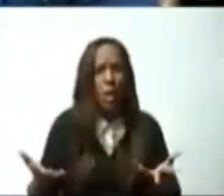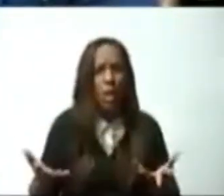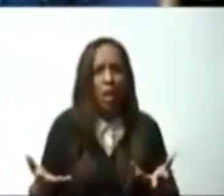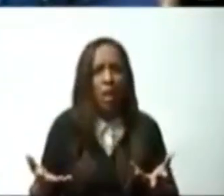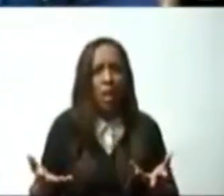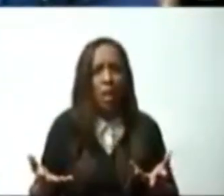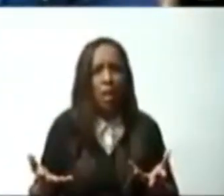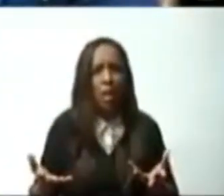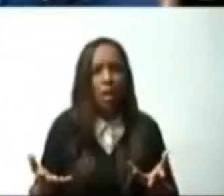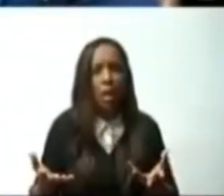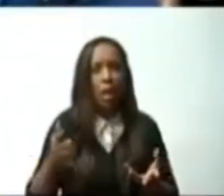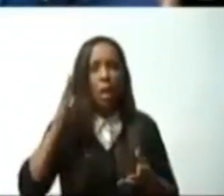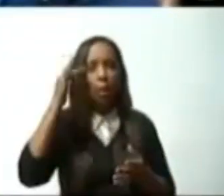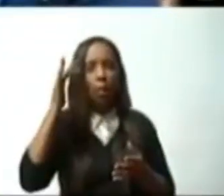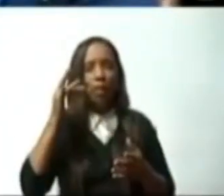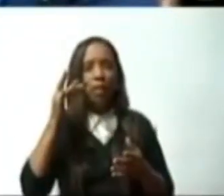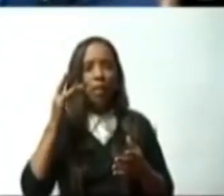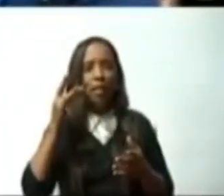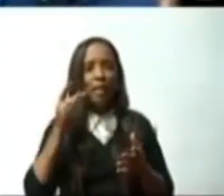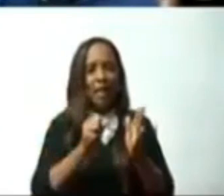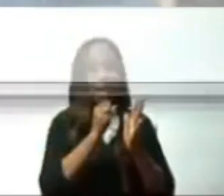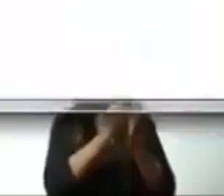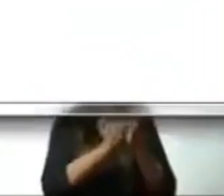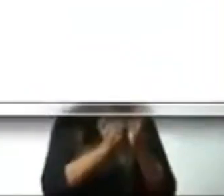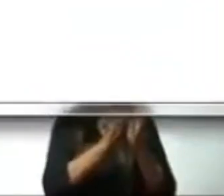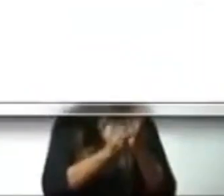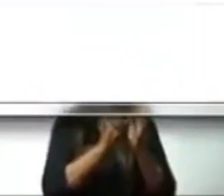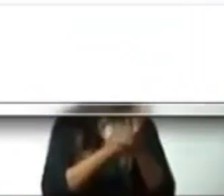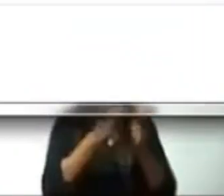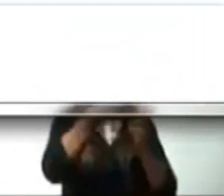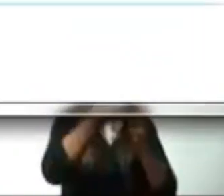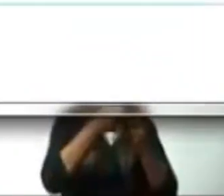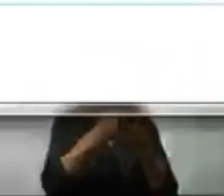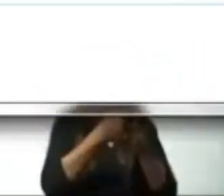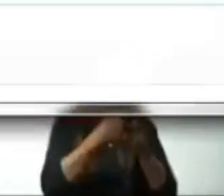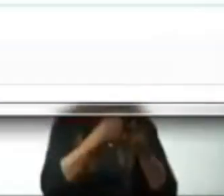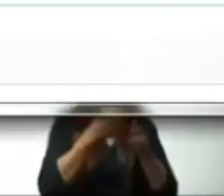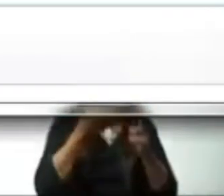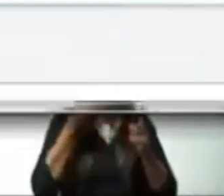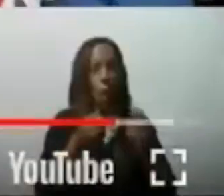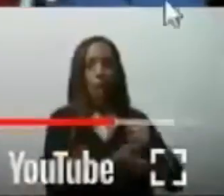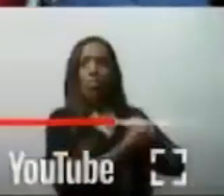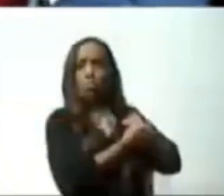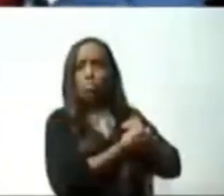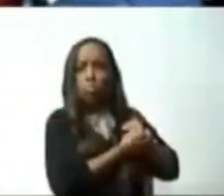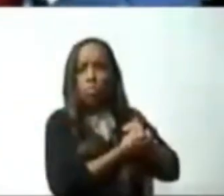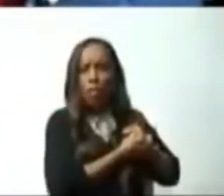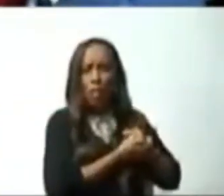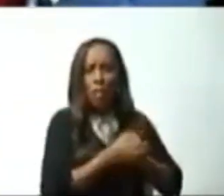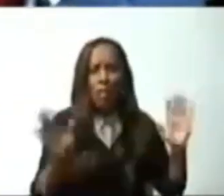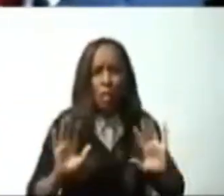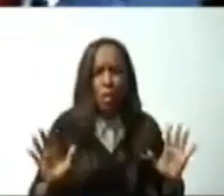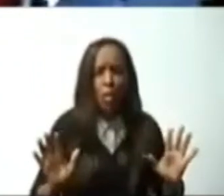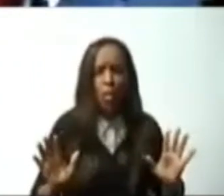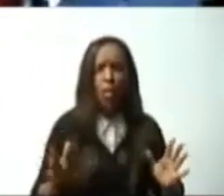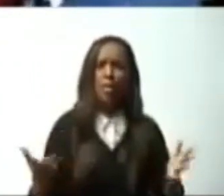que no se apliquen los artículos 100 y 105. Presidente, ojalá y que la comunicación